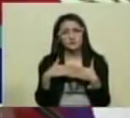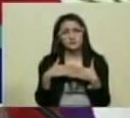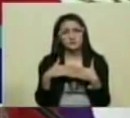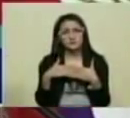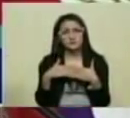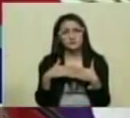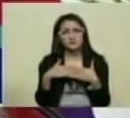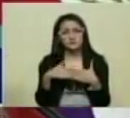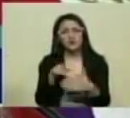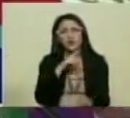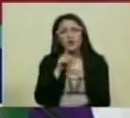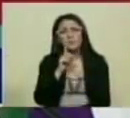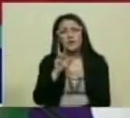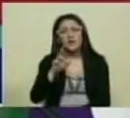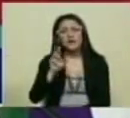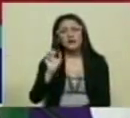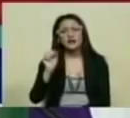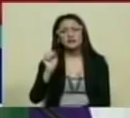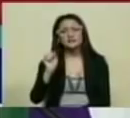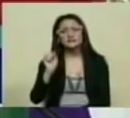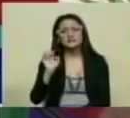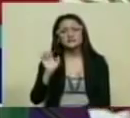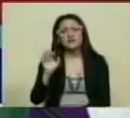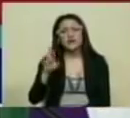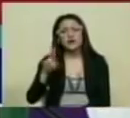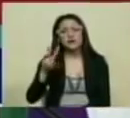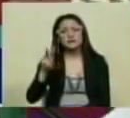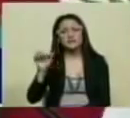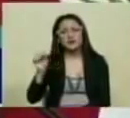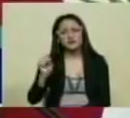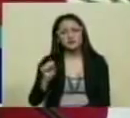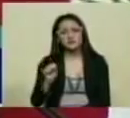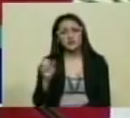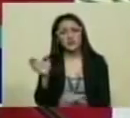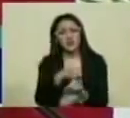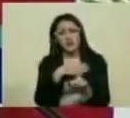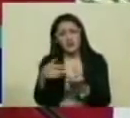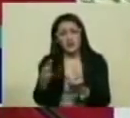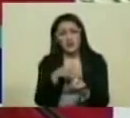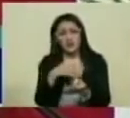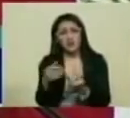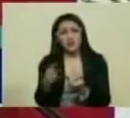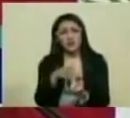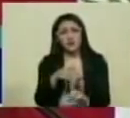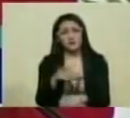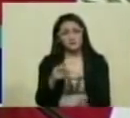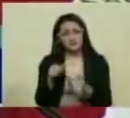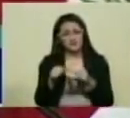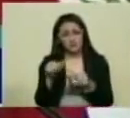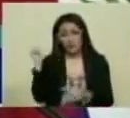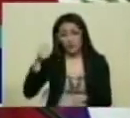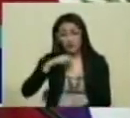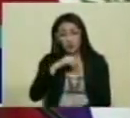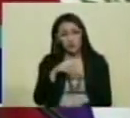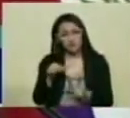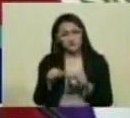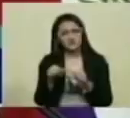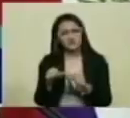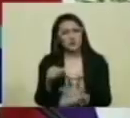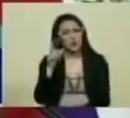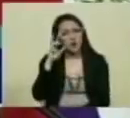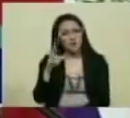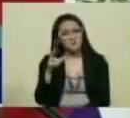reservas. Y quien saliera de ahí era maltratado, es maltratado todavía. No respetan a los pueblos